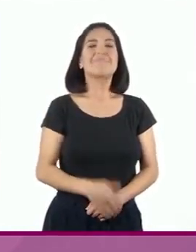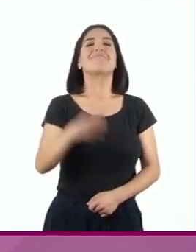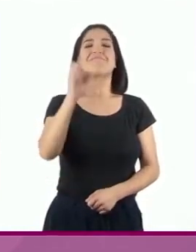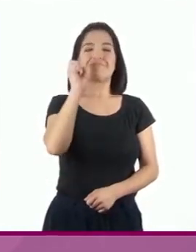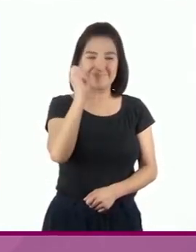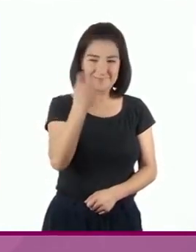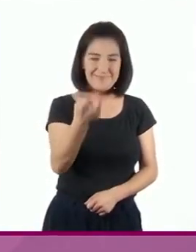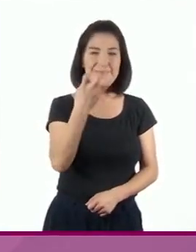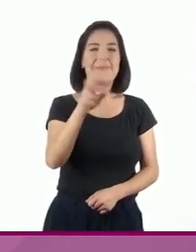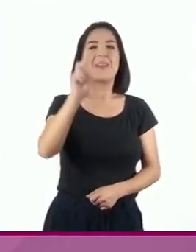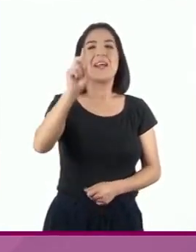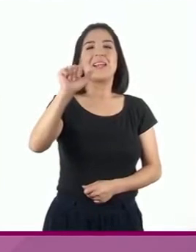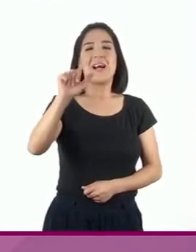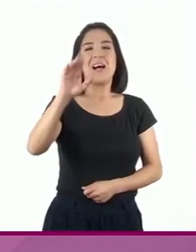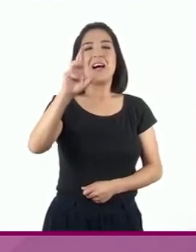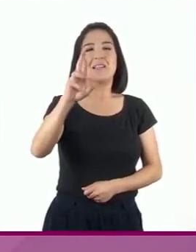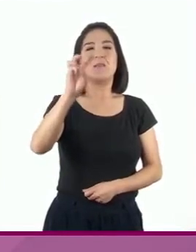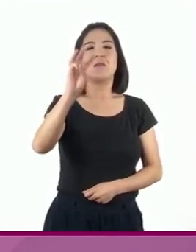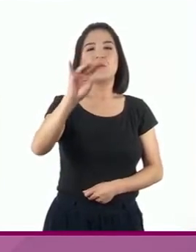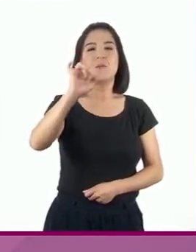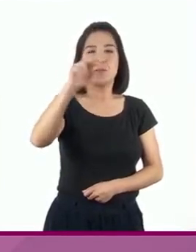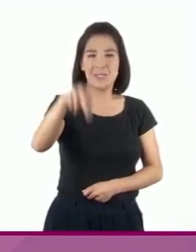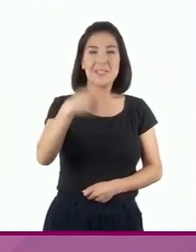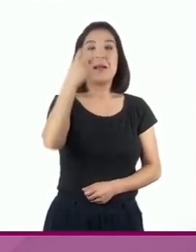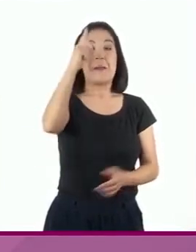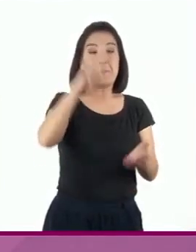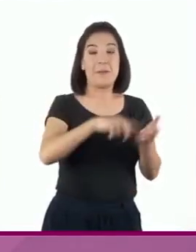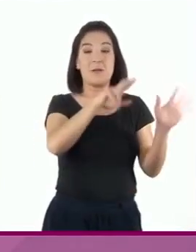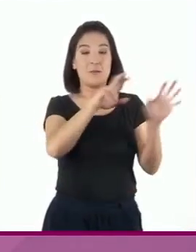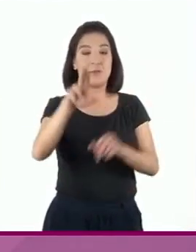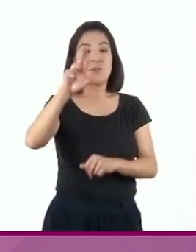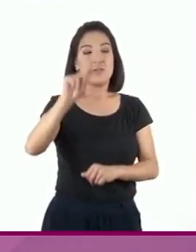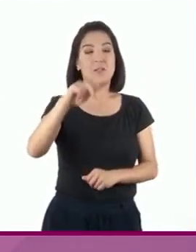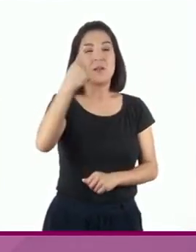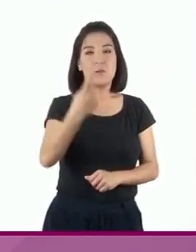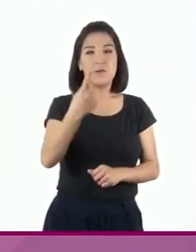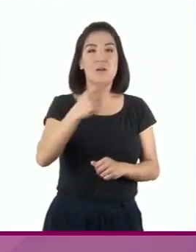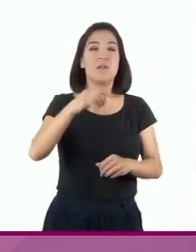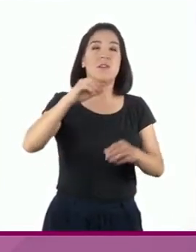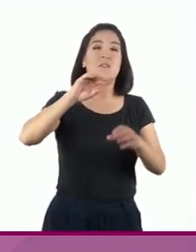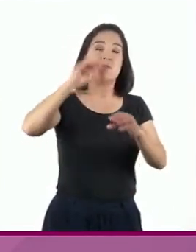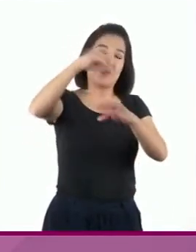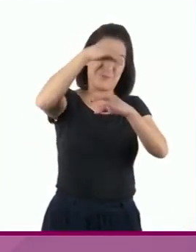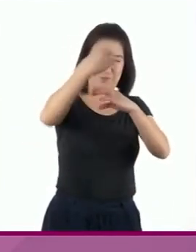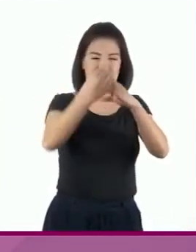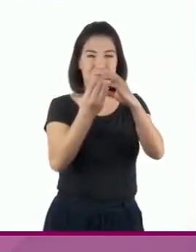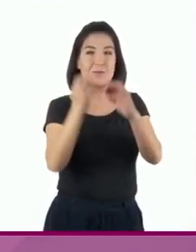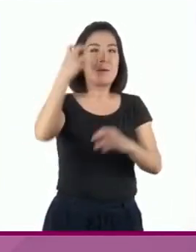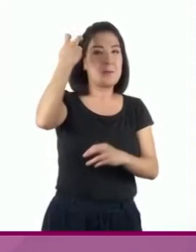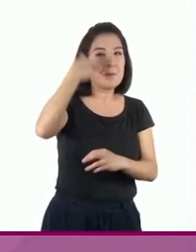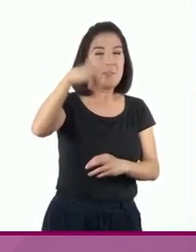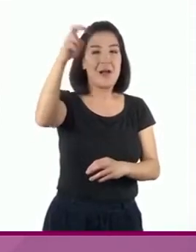Correcto, Darwin. En 1831 hizo un viaje alrededor del mundo a través de un barco llamado...